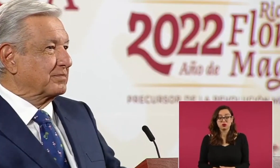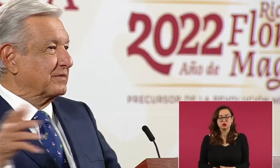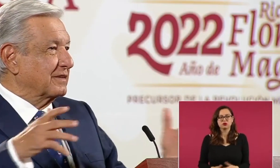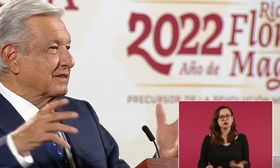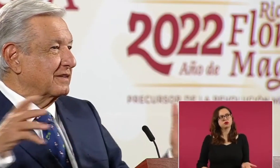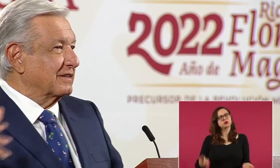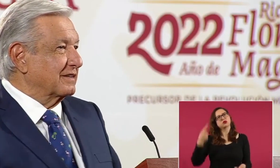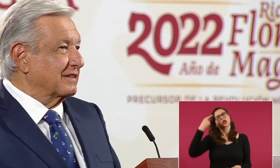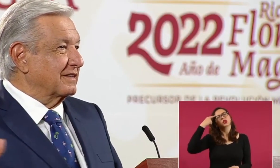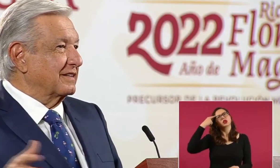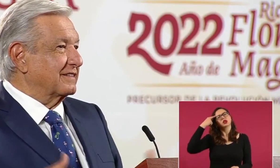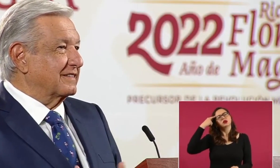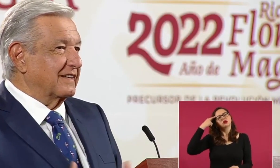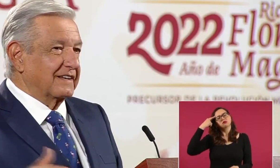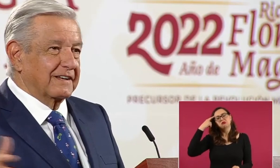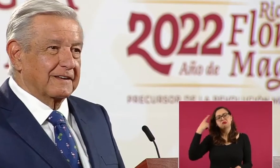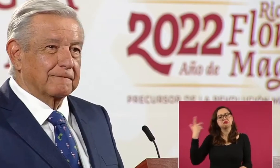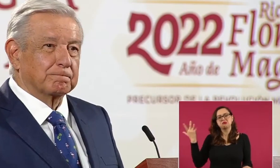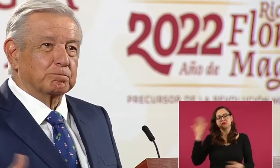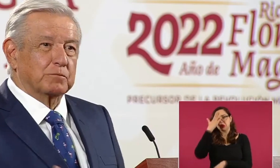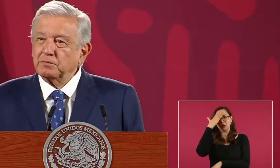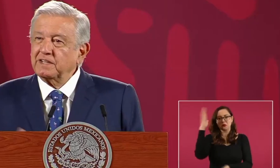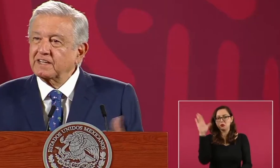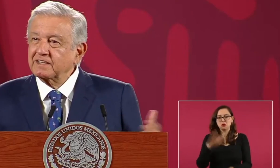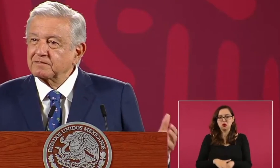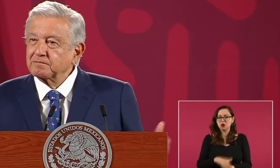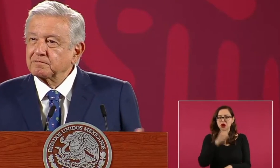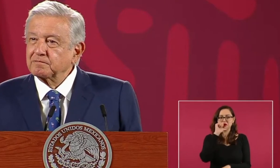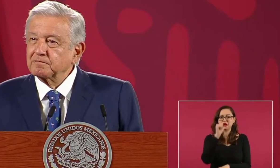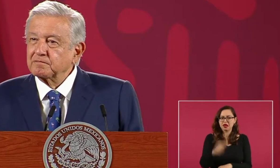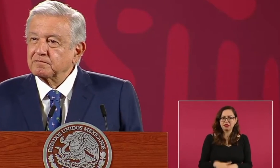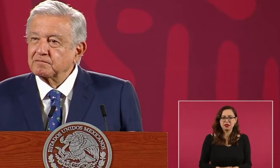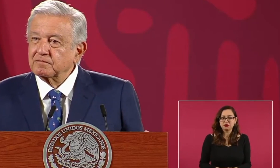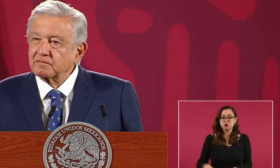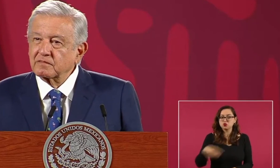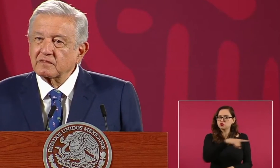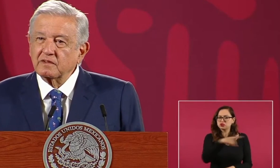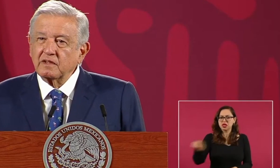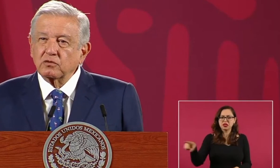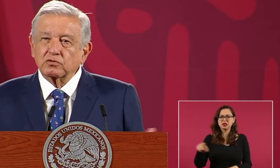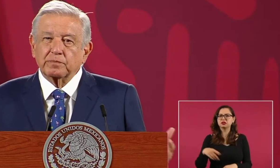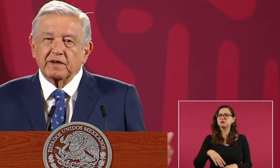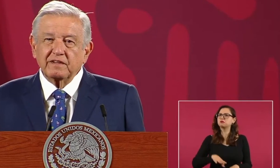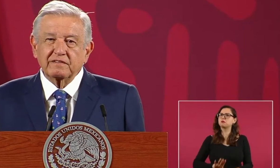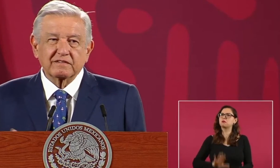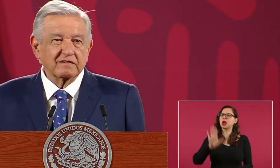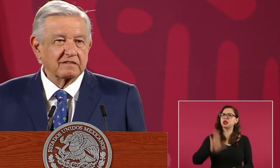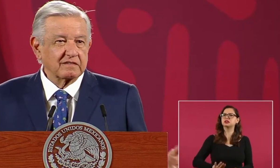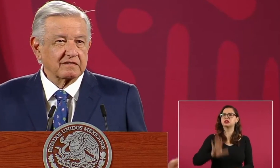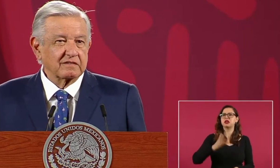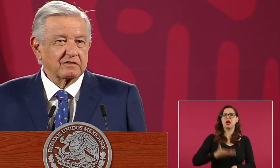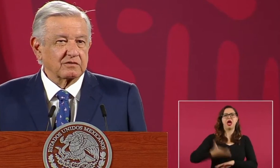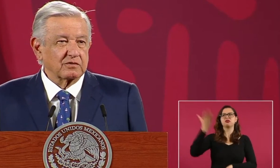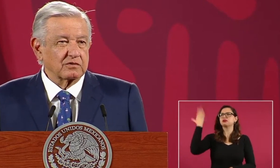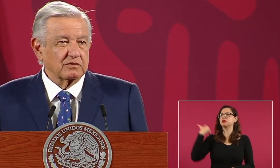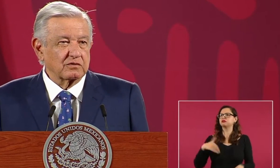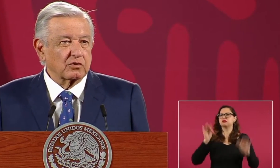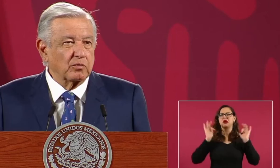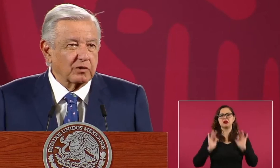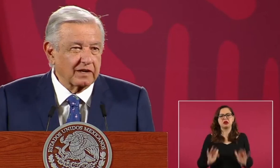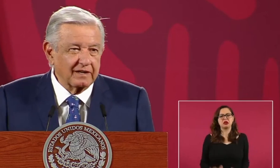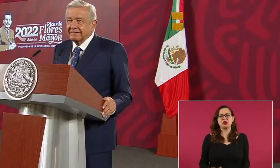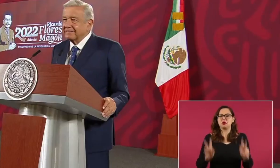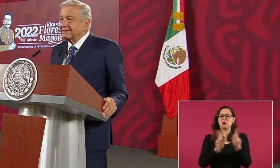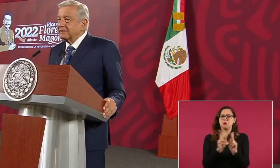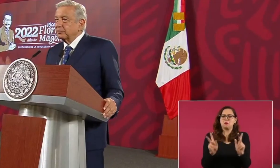vez lo más difícil es que a veces creen que somos como buzón de quejas. Vienen a reclamarnos, a decirnos, no, pero es